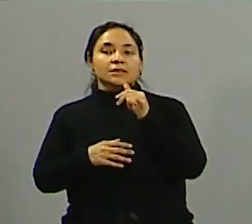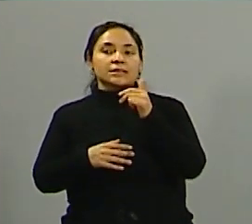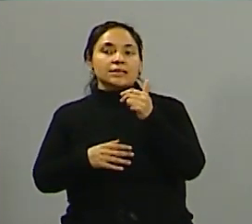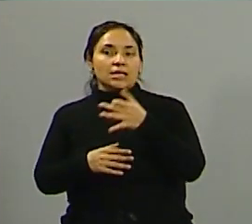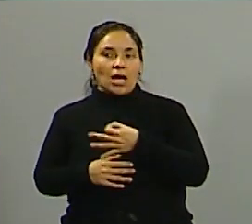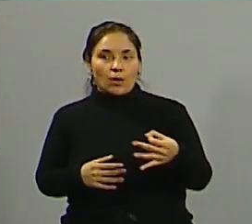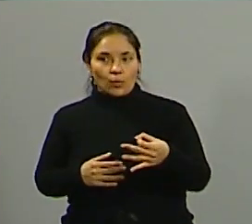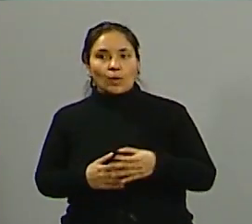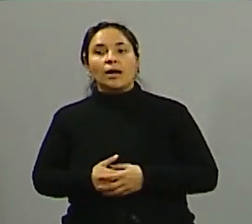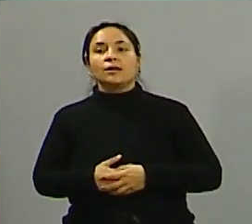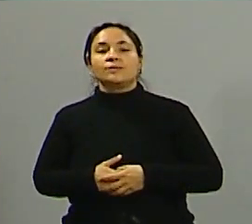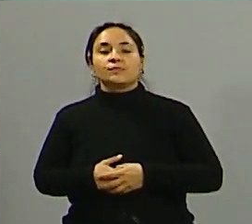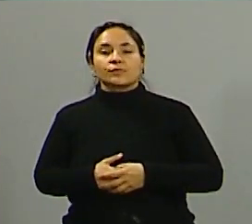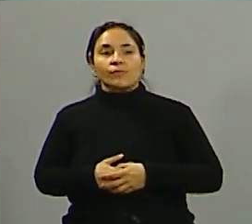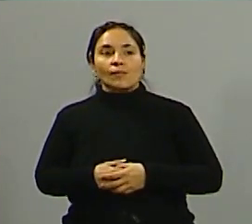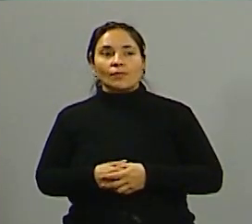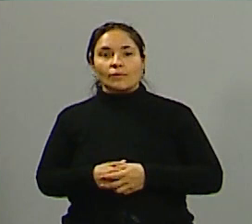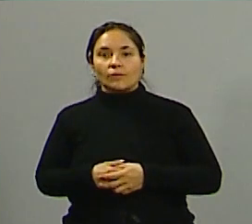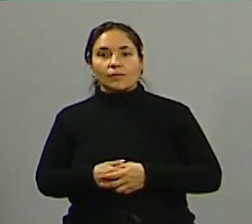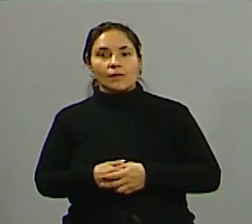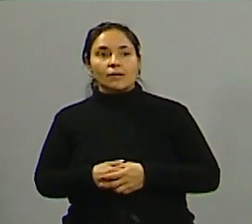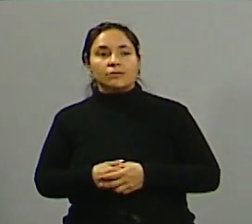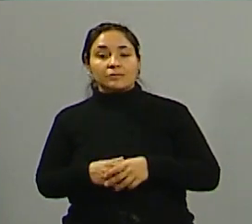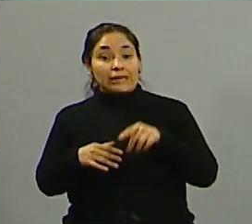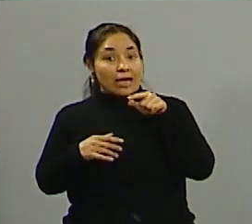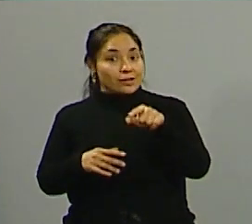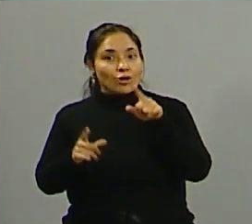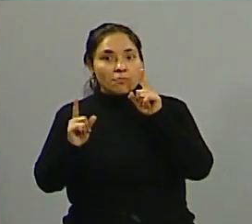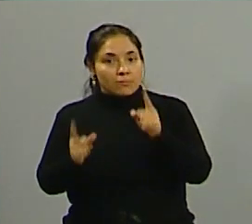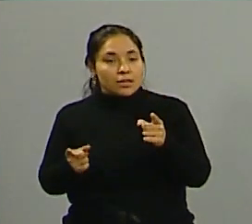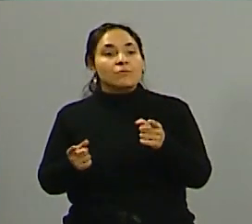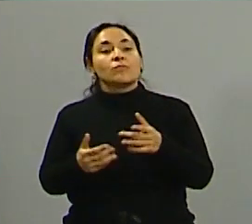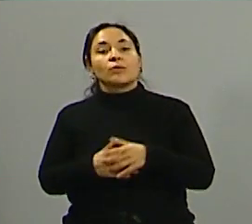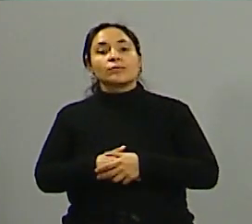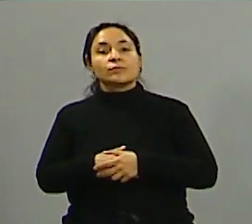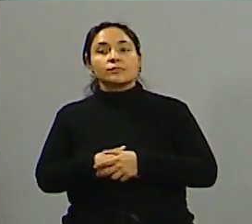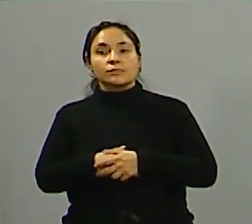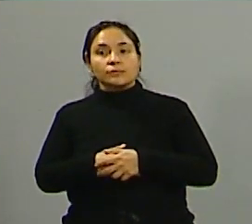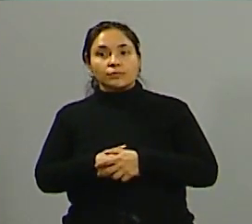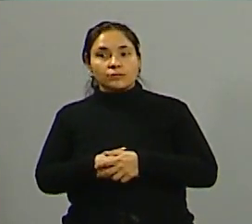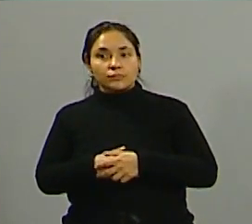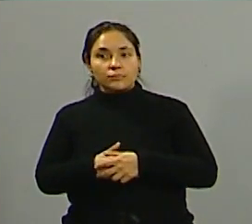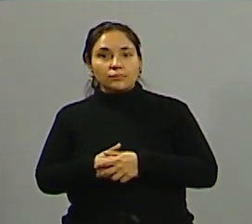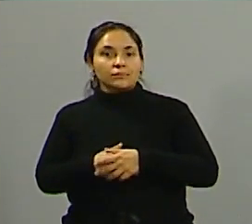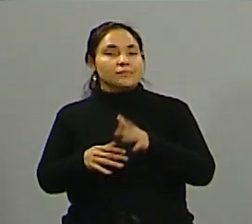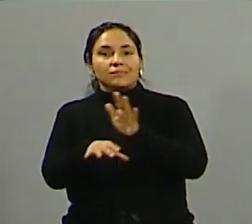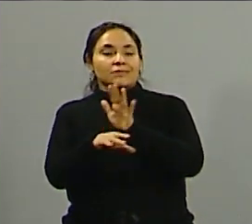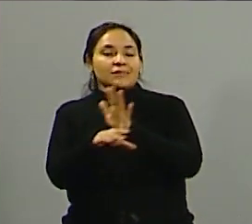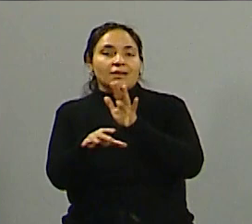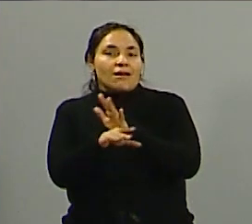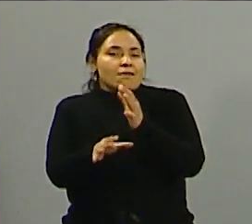eso termina desencadenando en la enorme hazaña, ¿no?